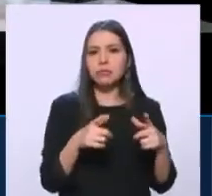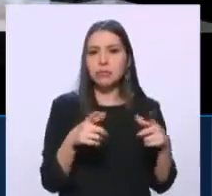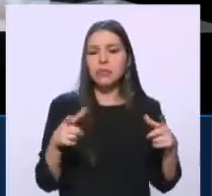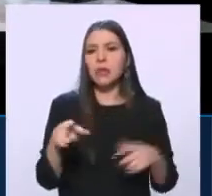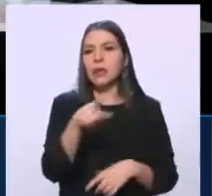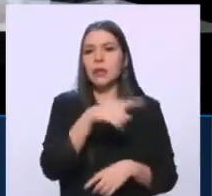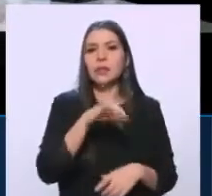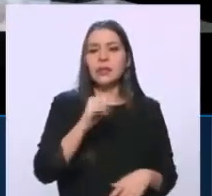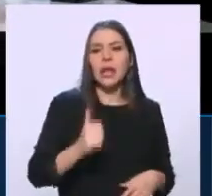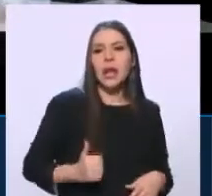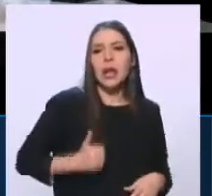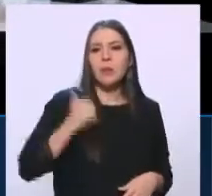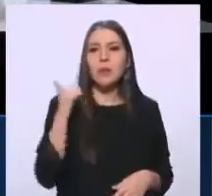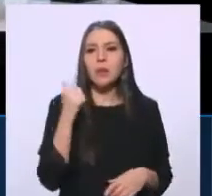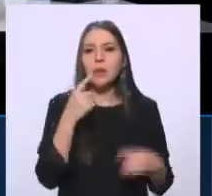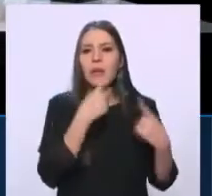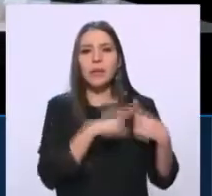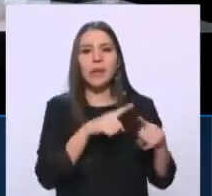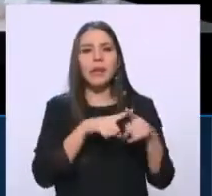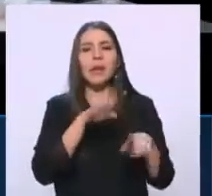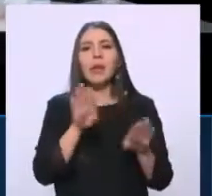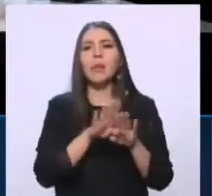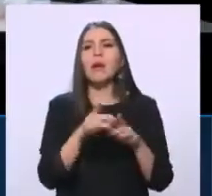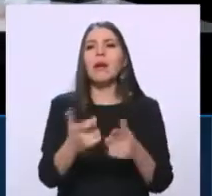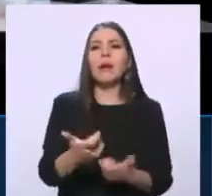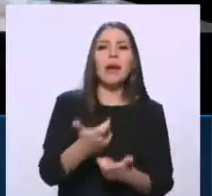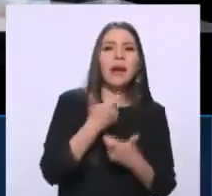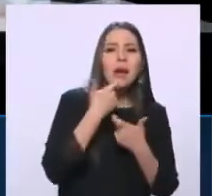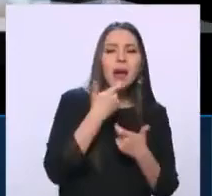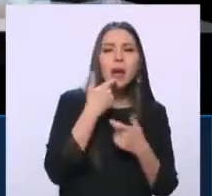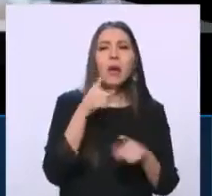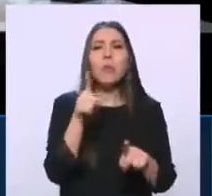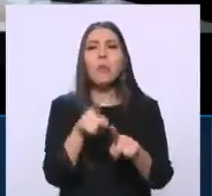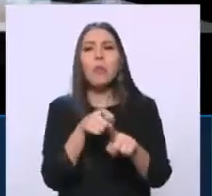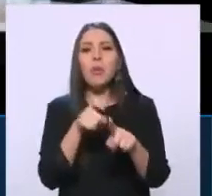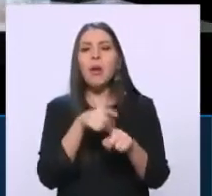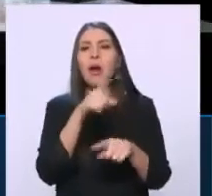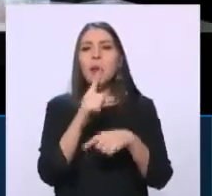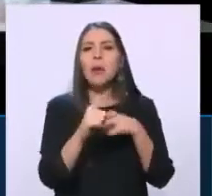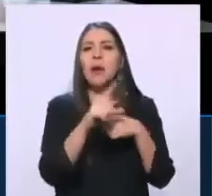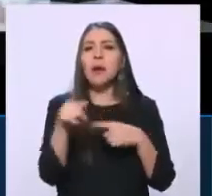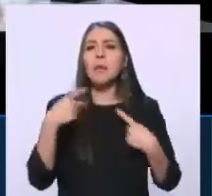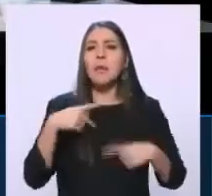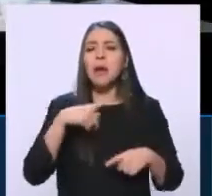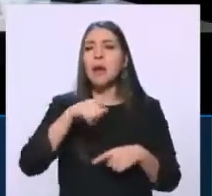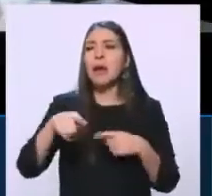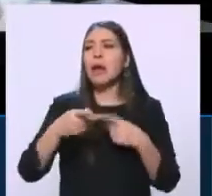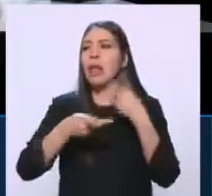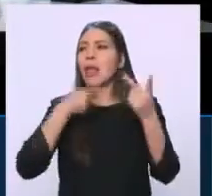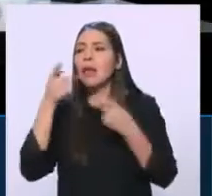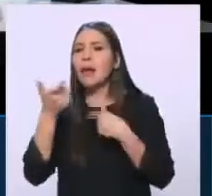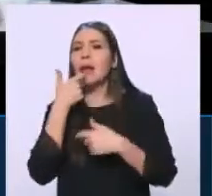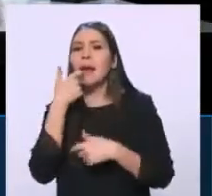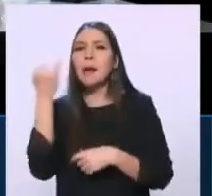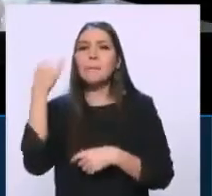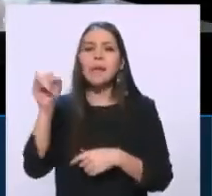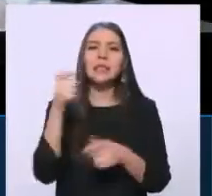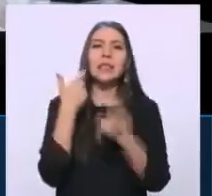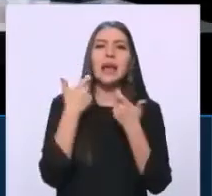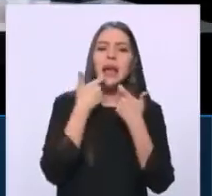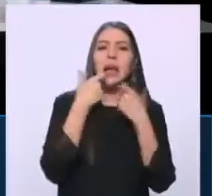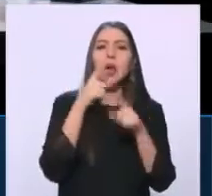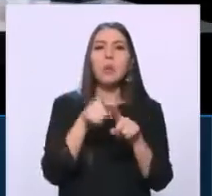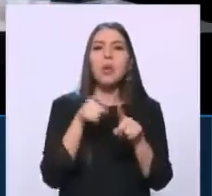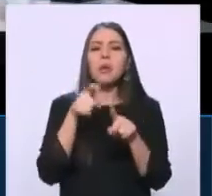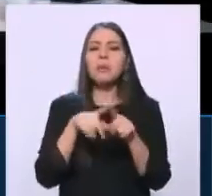todas las burlas de su tragicomedia y sobre eso se están nutriendo. Sí, desde luego, la idea de victimizarse y de